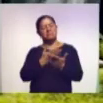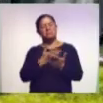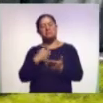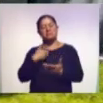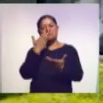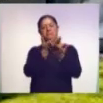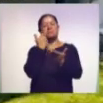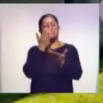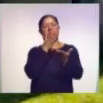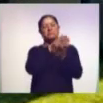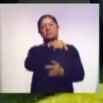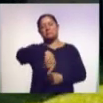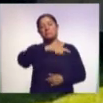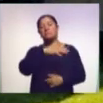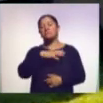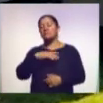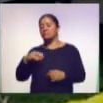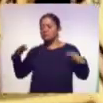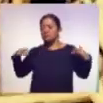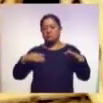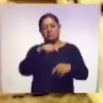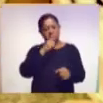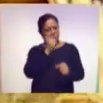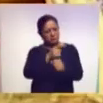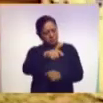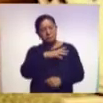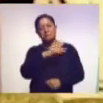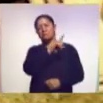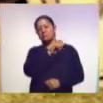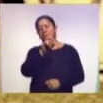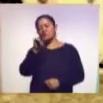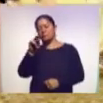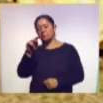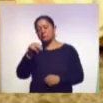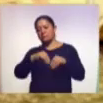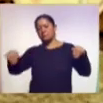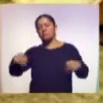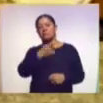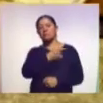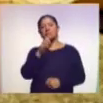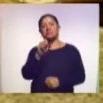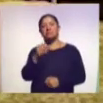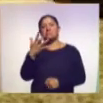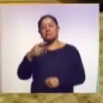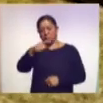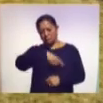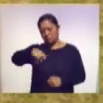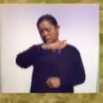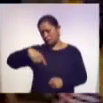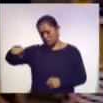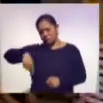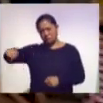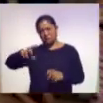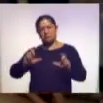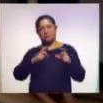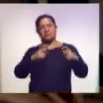una plataforma con 7 bobinas de aproximadamente 1.80 metros de diámetro, así como 165 bobinas de plástico de diversos colores y un inmueble. Todo